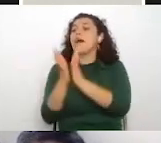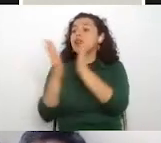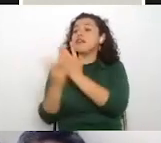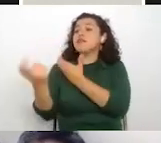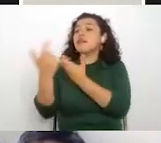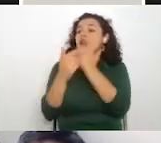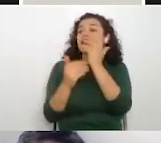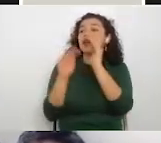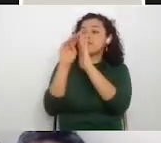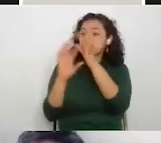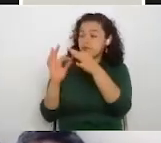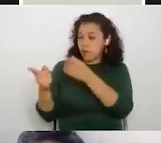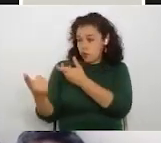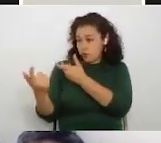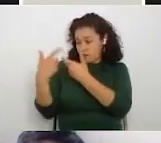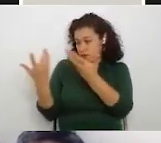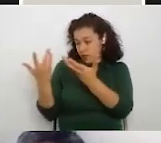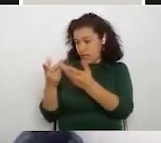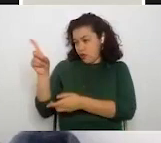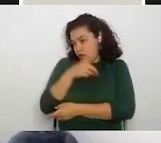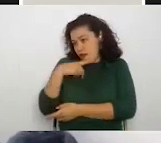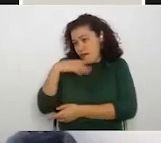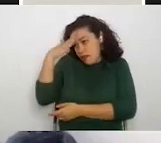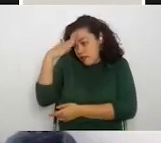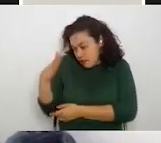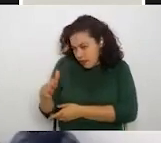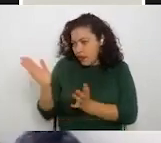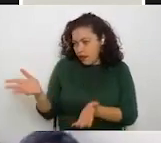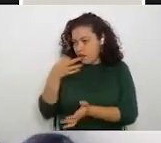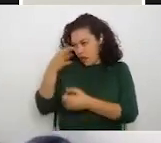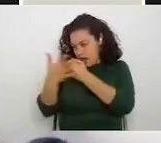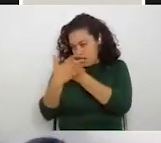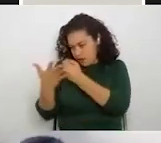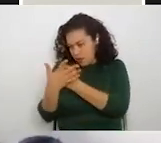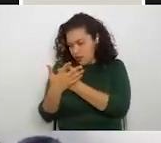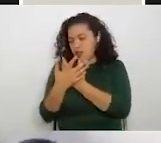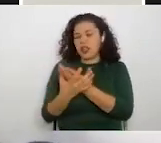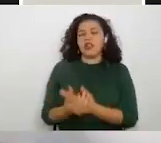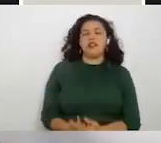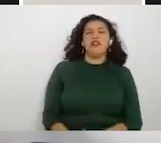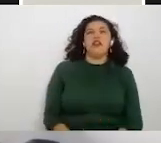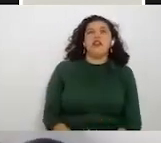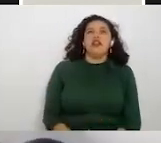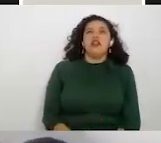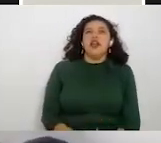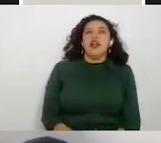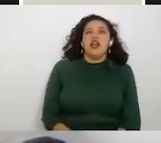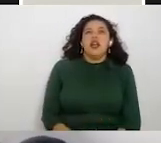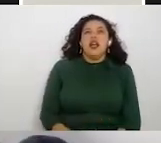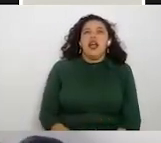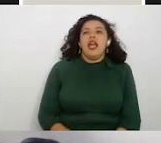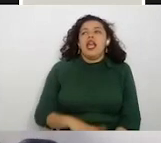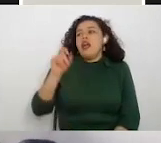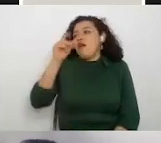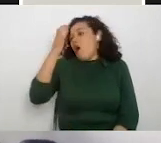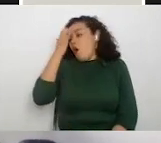procedimiento y lo tiene que saber. Y de esa manera, pues, los está conociendo,